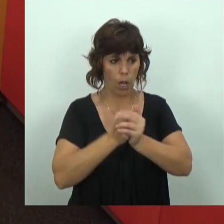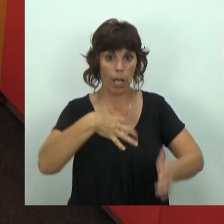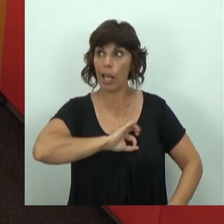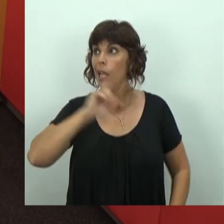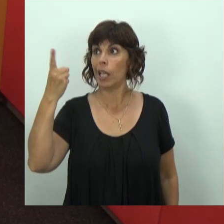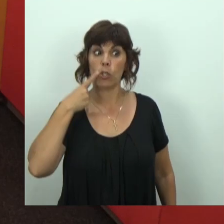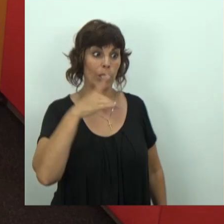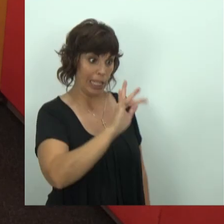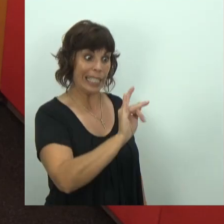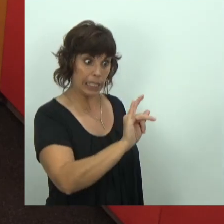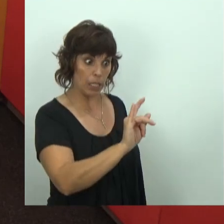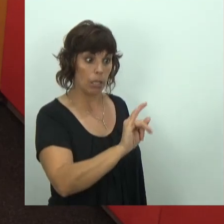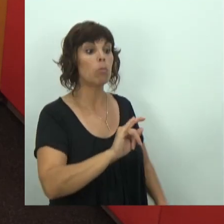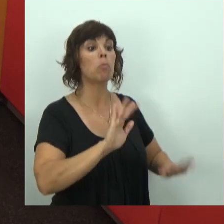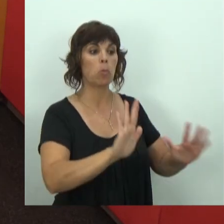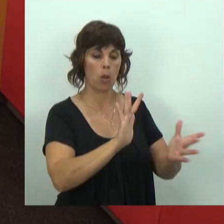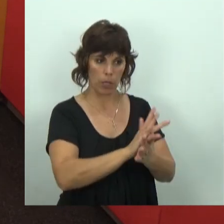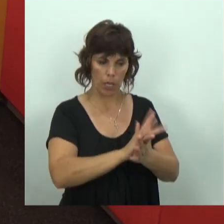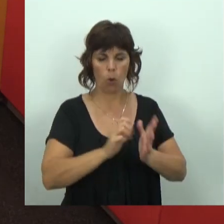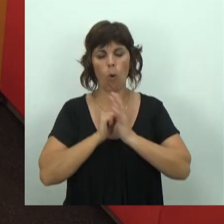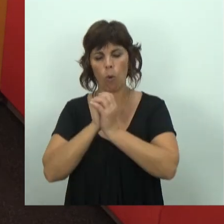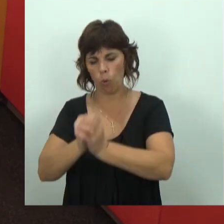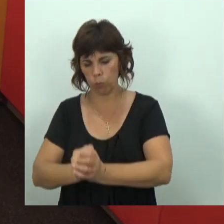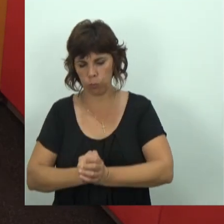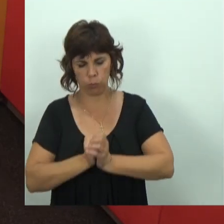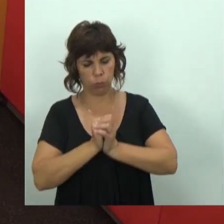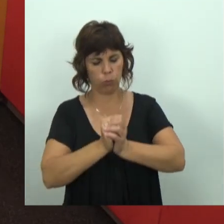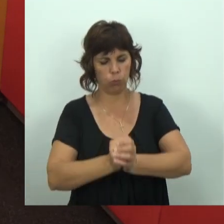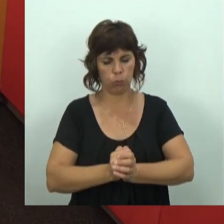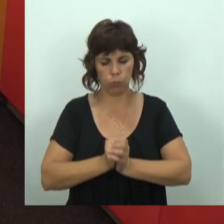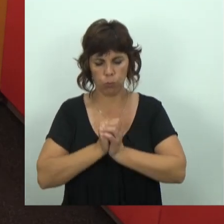Porque oye esta promesa de Jesucristo. ¿No hará Dios